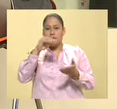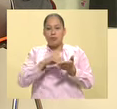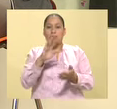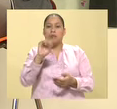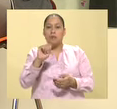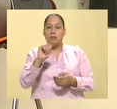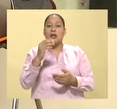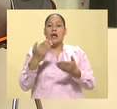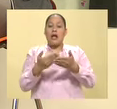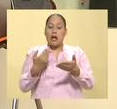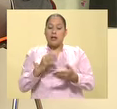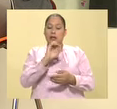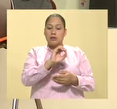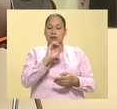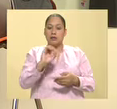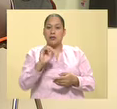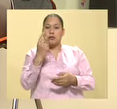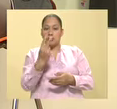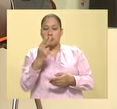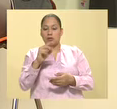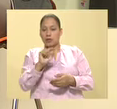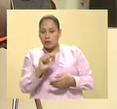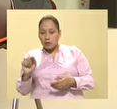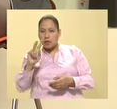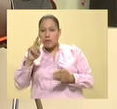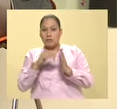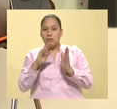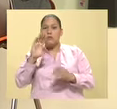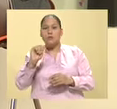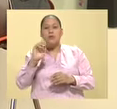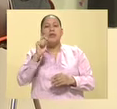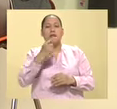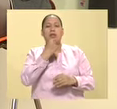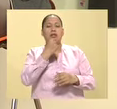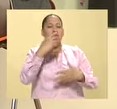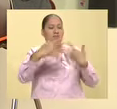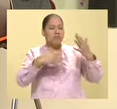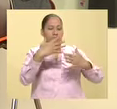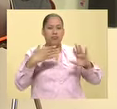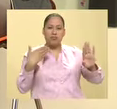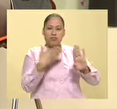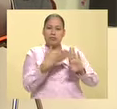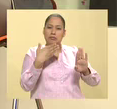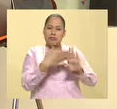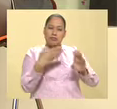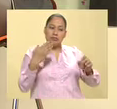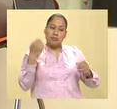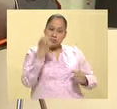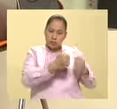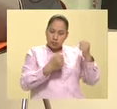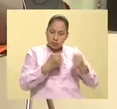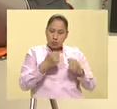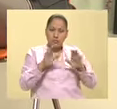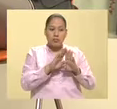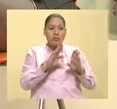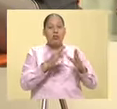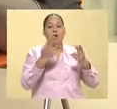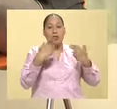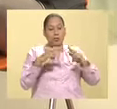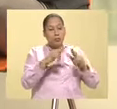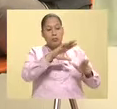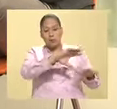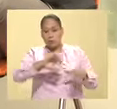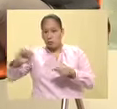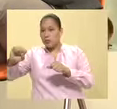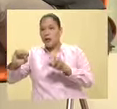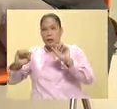antes 002/2009, que es esto de la violencia de los niños, en donde nos indican que antes de ser albergados se tiene que buscar